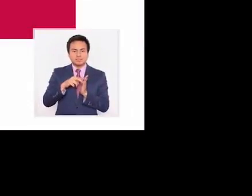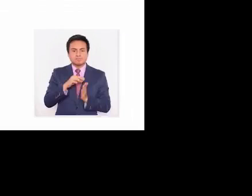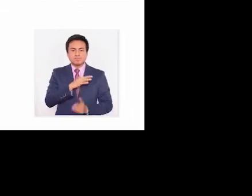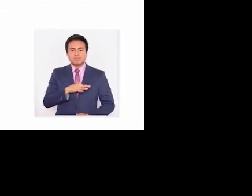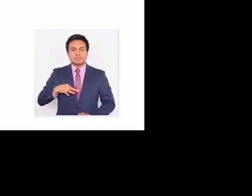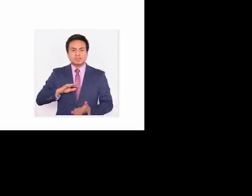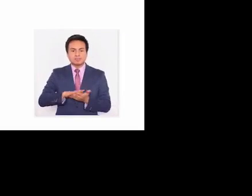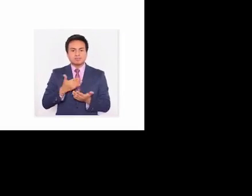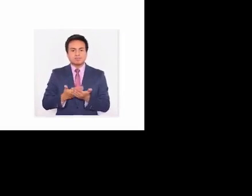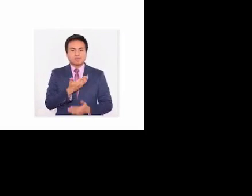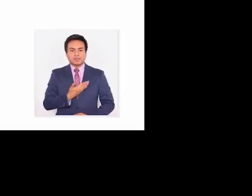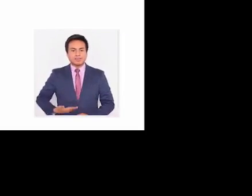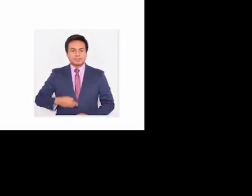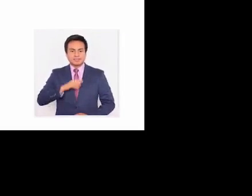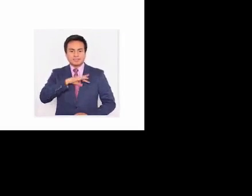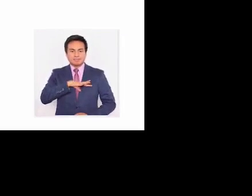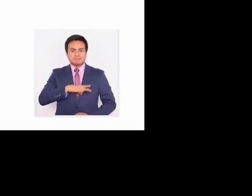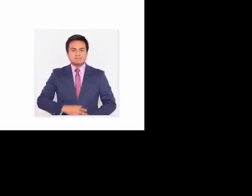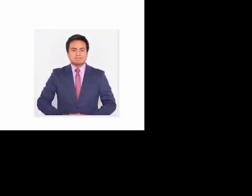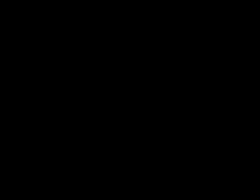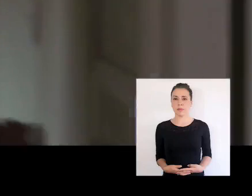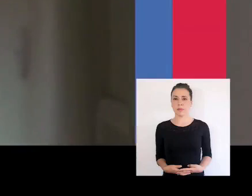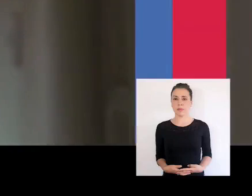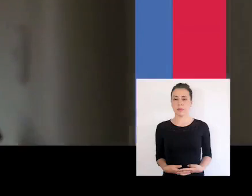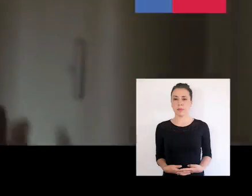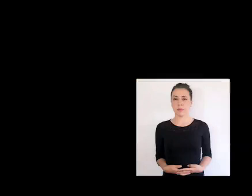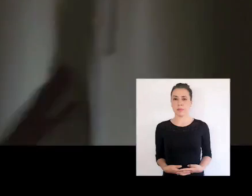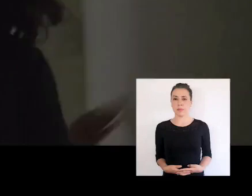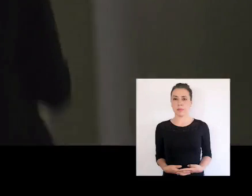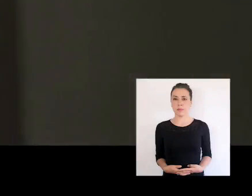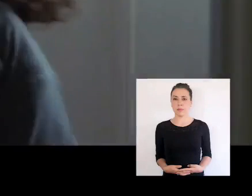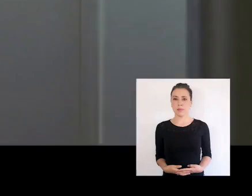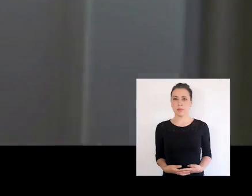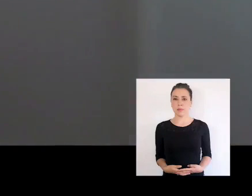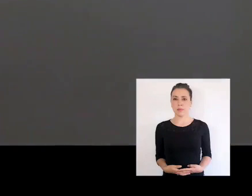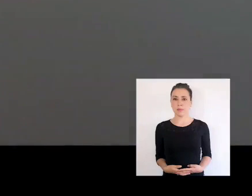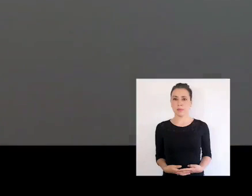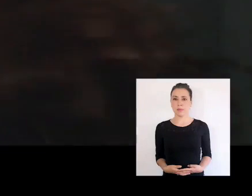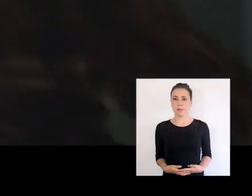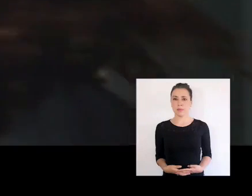gov.cl/paso a paso. Ministerio de Salud. Gobierno de Chile.